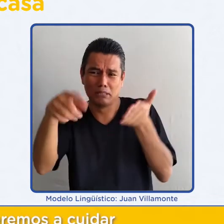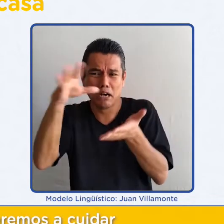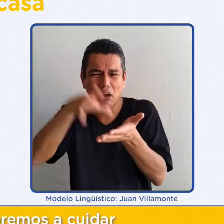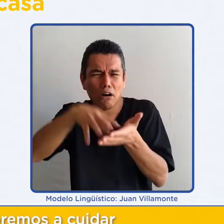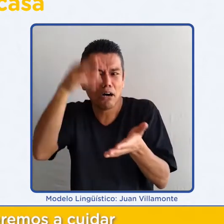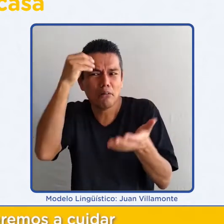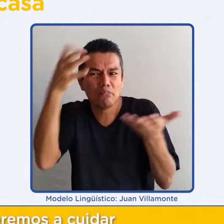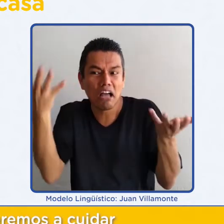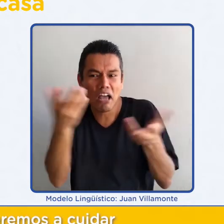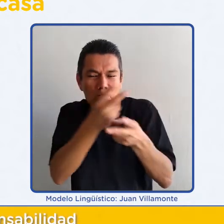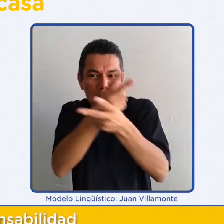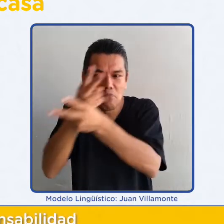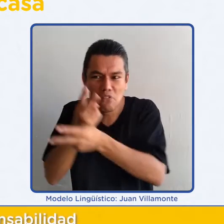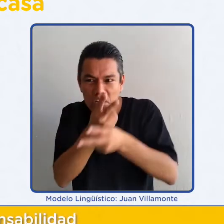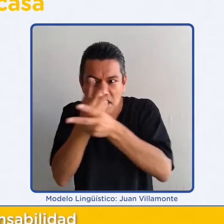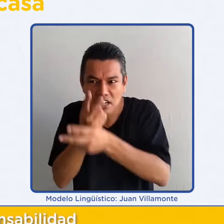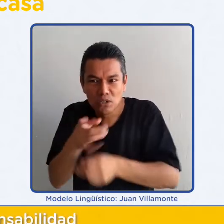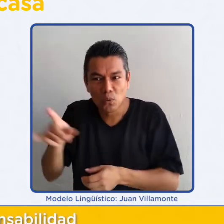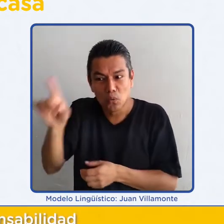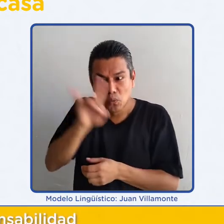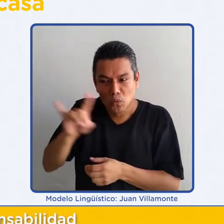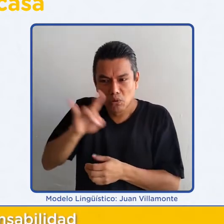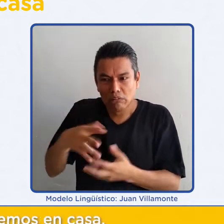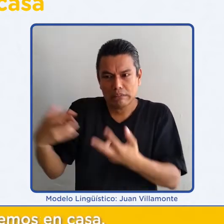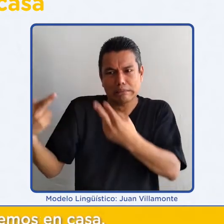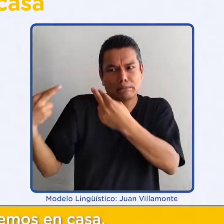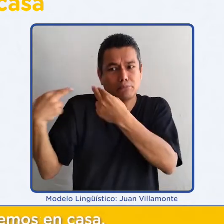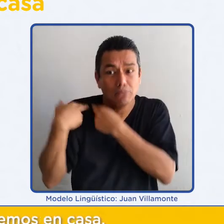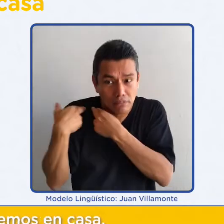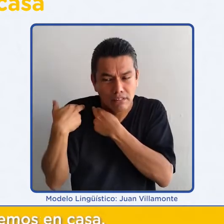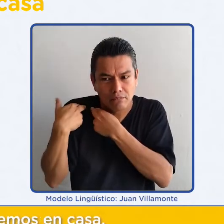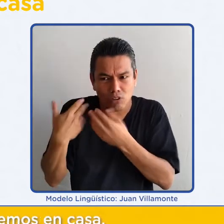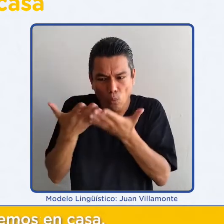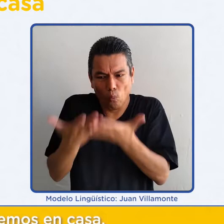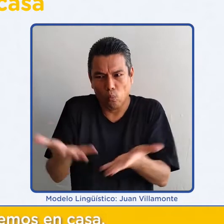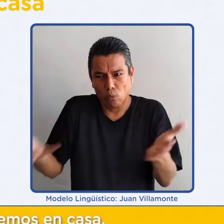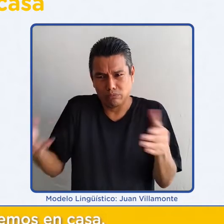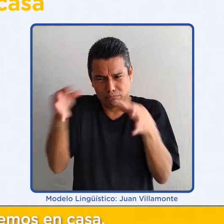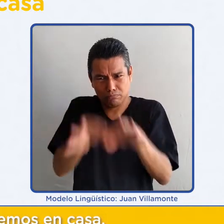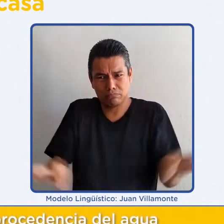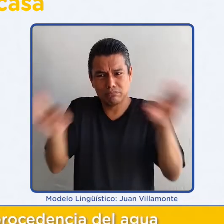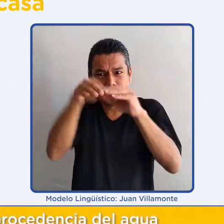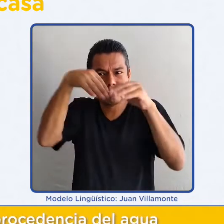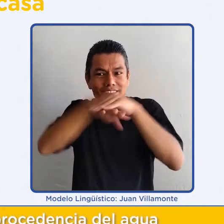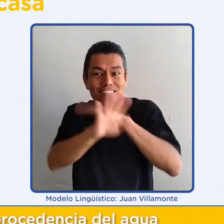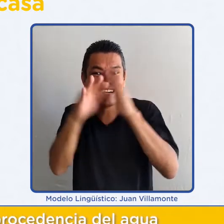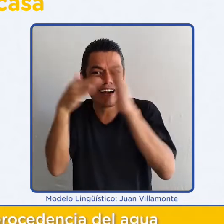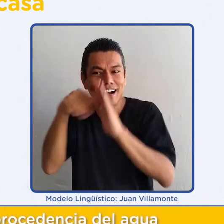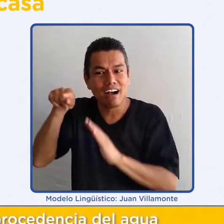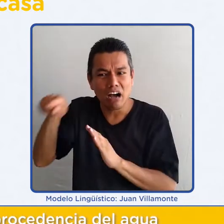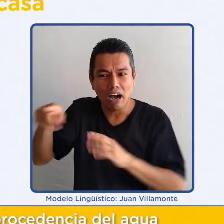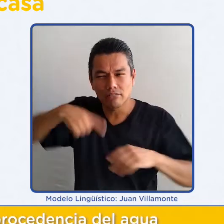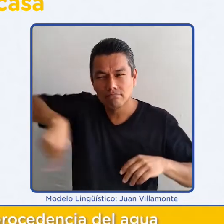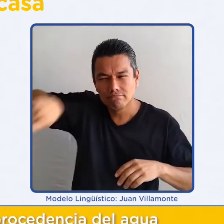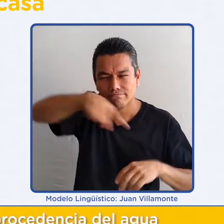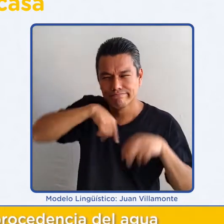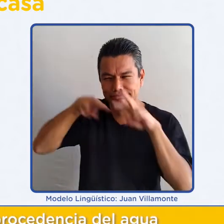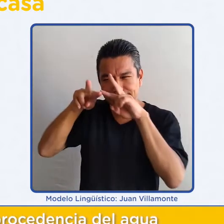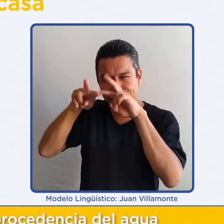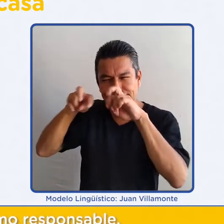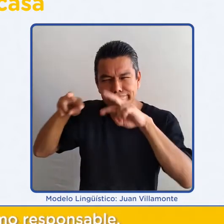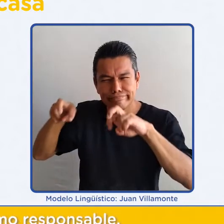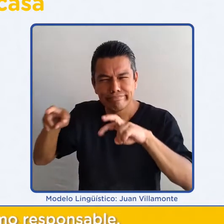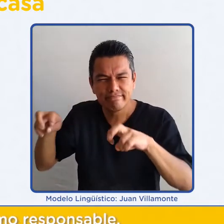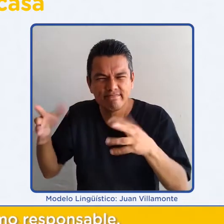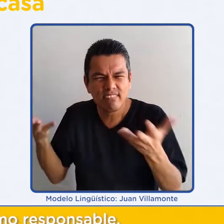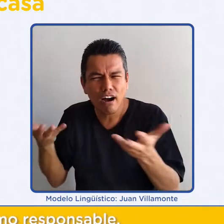semana aprenderemos a cuidar y usar con responsabilidad los recursos que tenemos en casa. Indagaremos acerca de la procedencia del